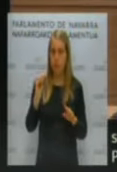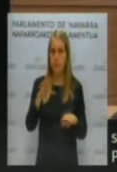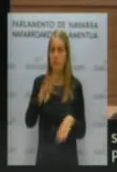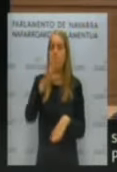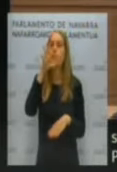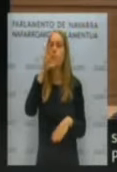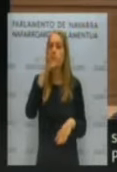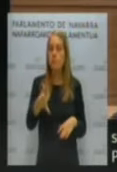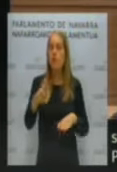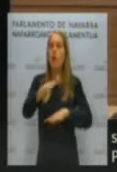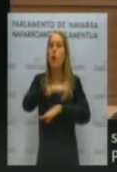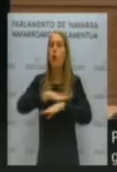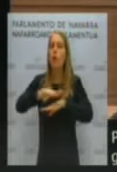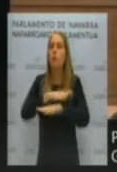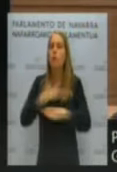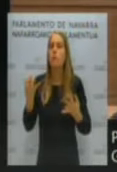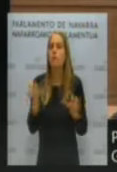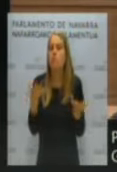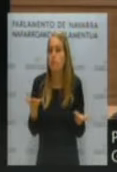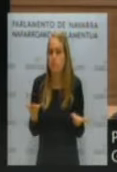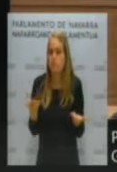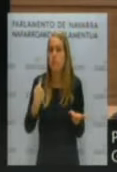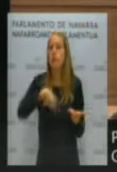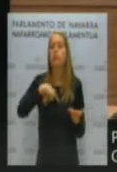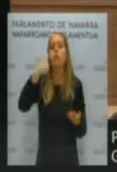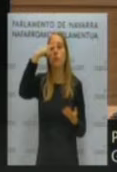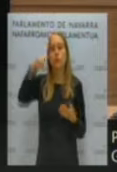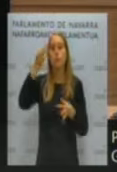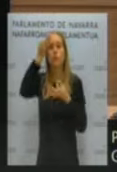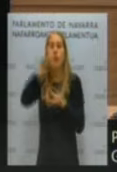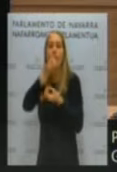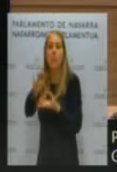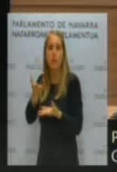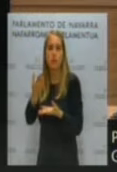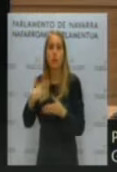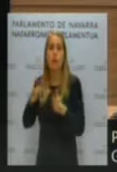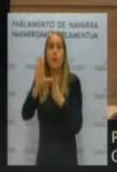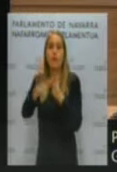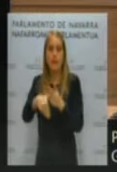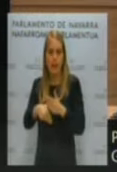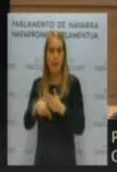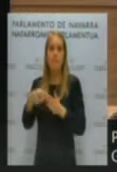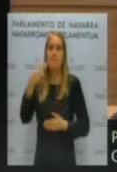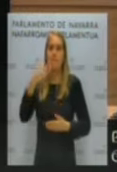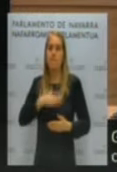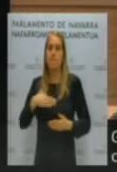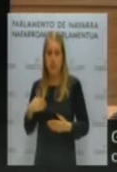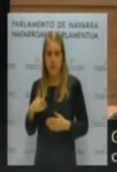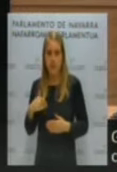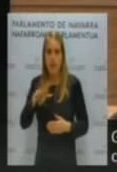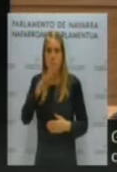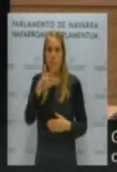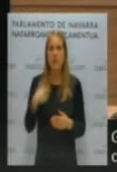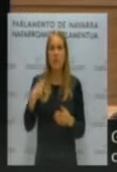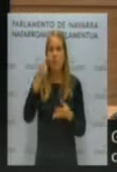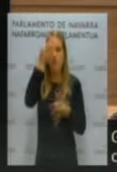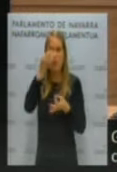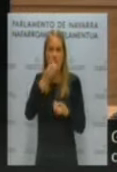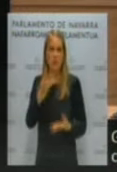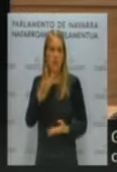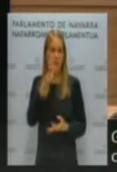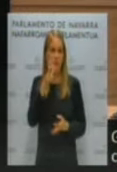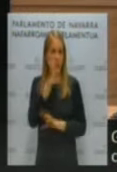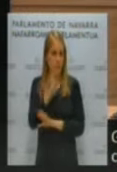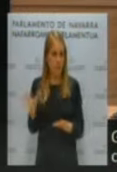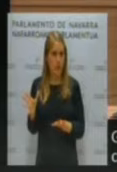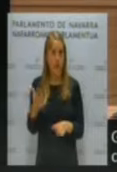lo que trata el Gobierno es de que sepamos sus datos cuanto más tarde mejor, porque son nefastos. Porque ustedes, si